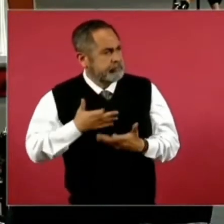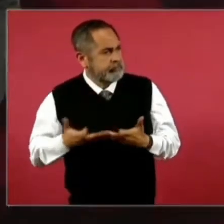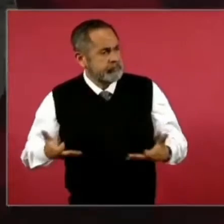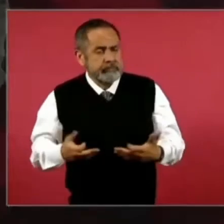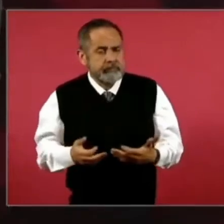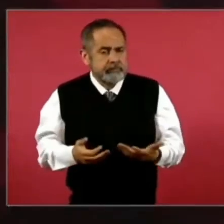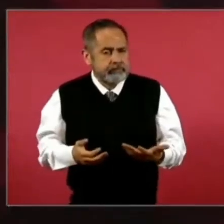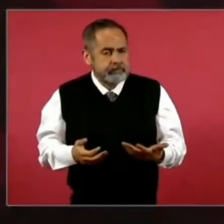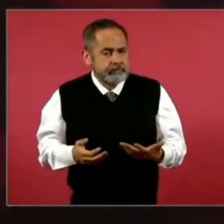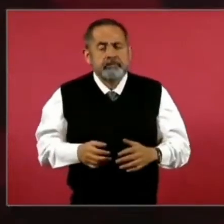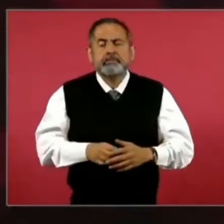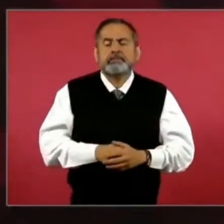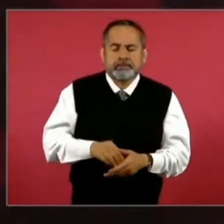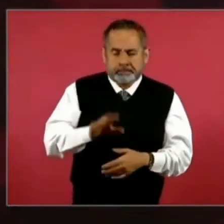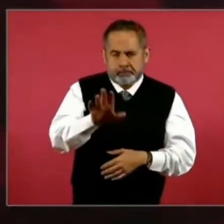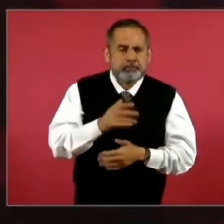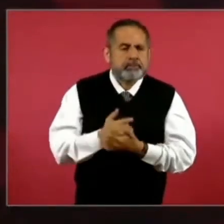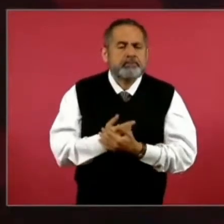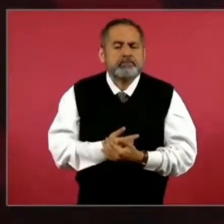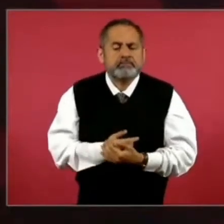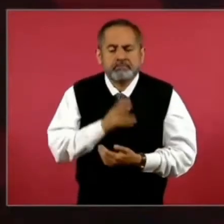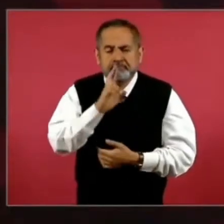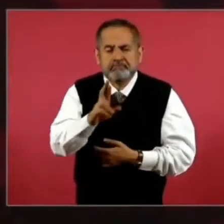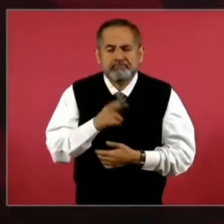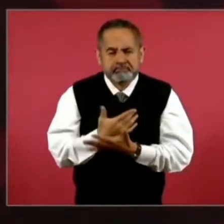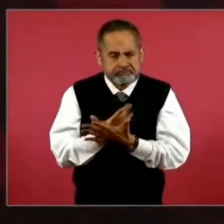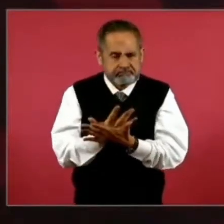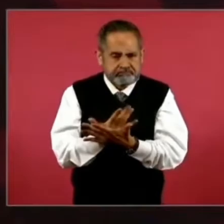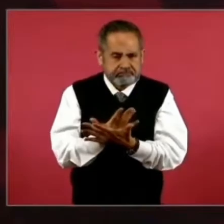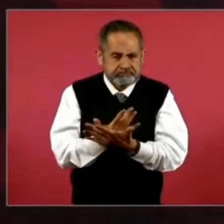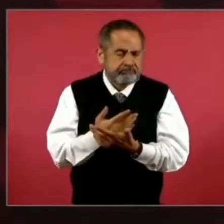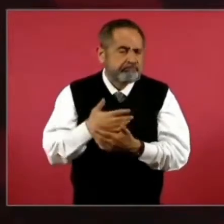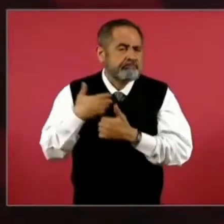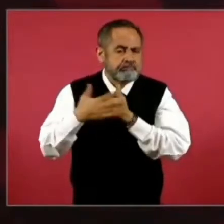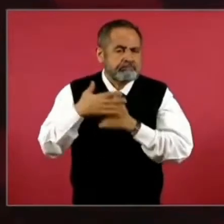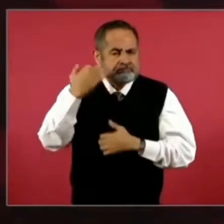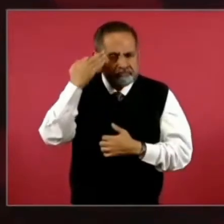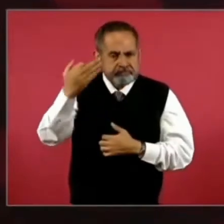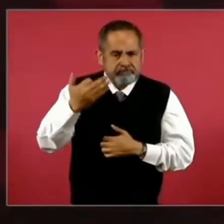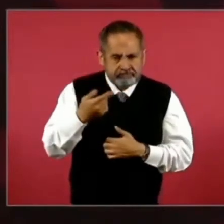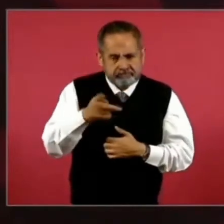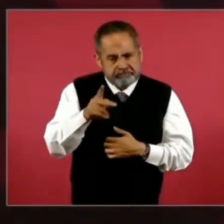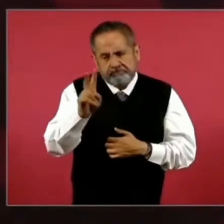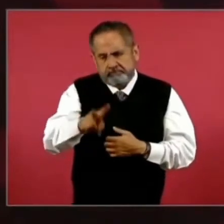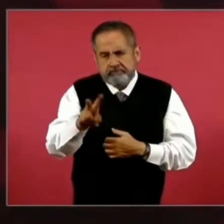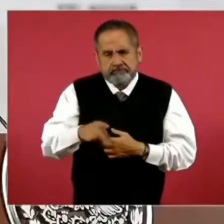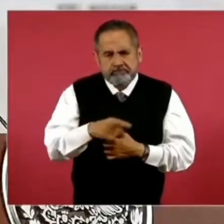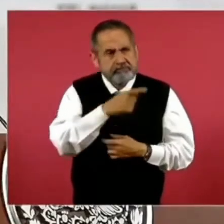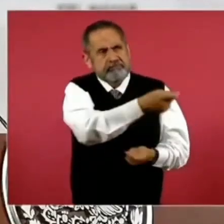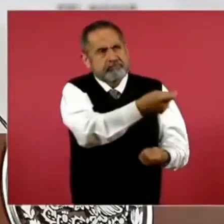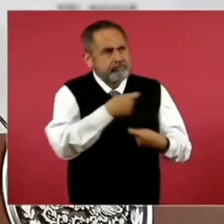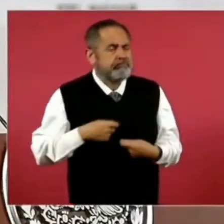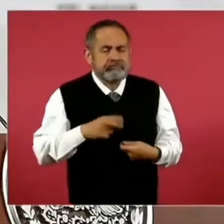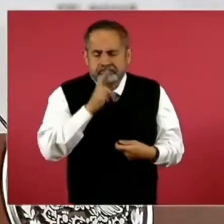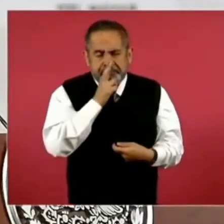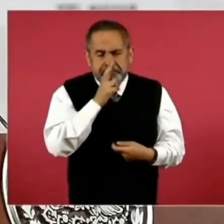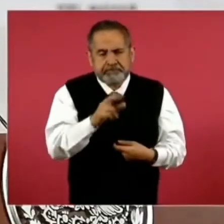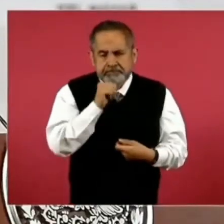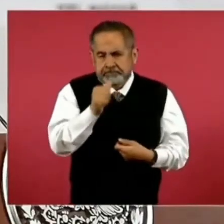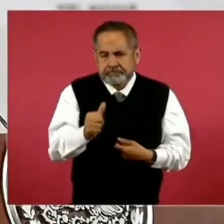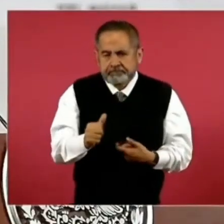a esperar más tiempo, pero en efecto no han entregado